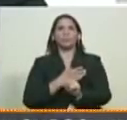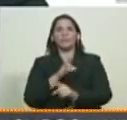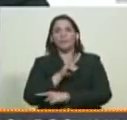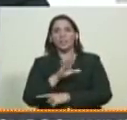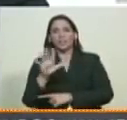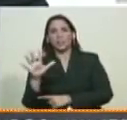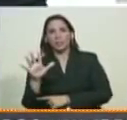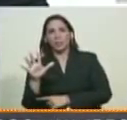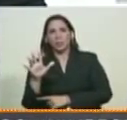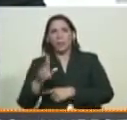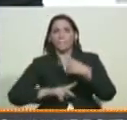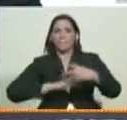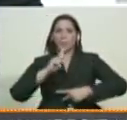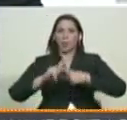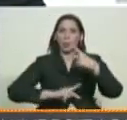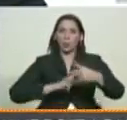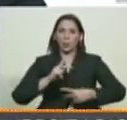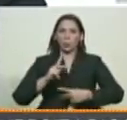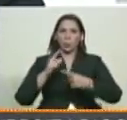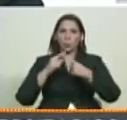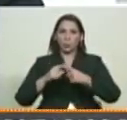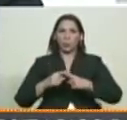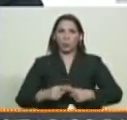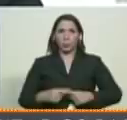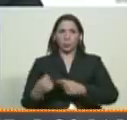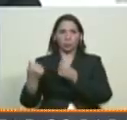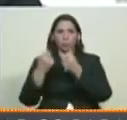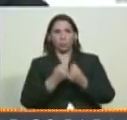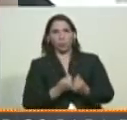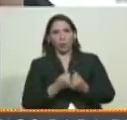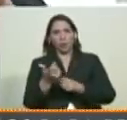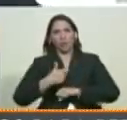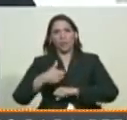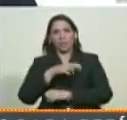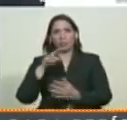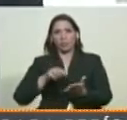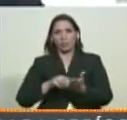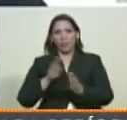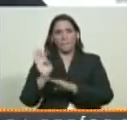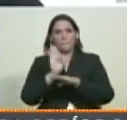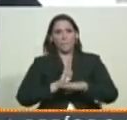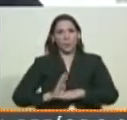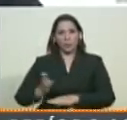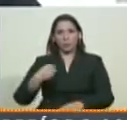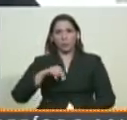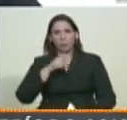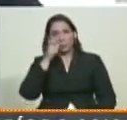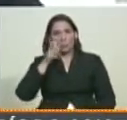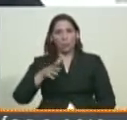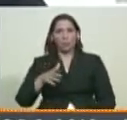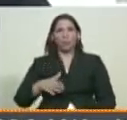25 productos regulados por el Gobierno Nacional para la protección de nuestro pueblo. Muchas gracias.